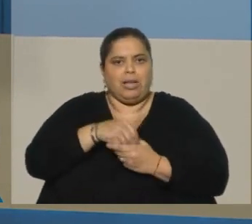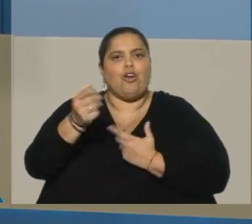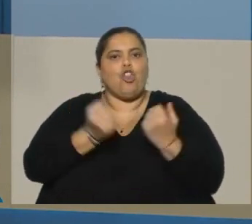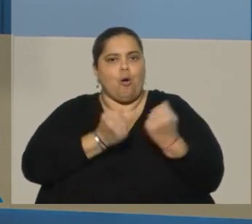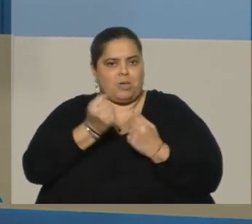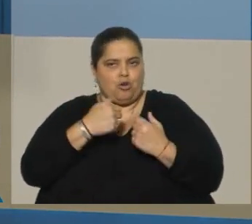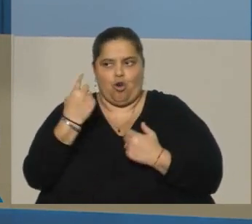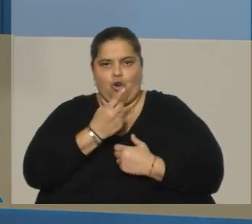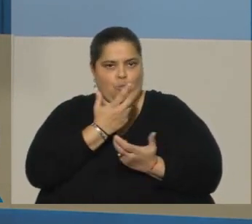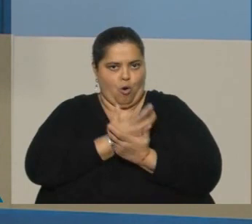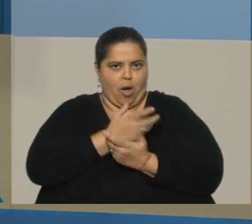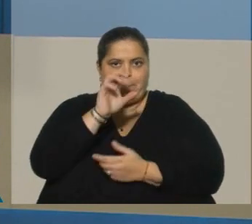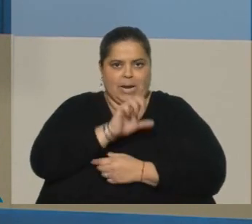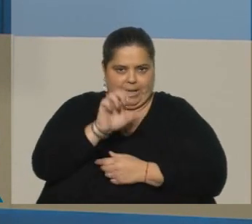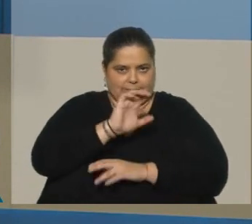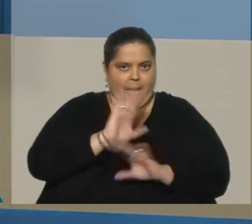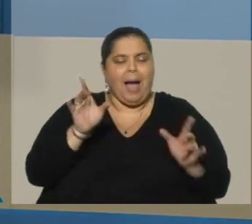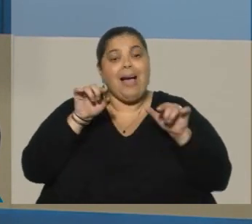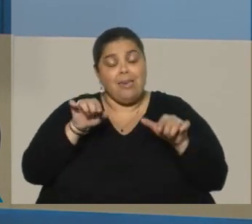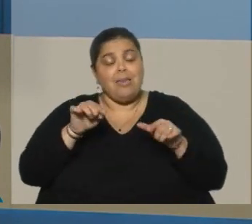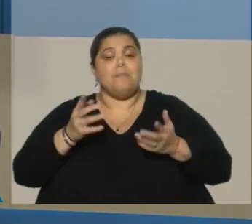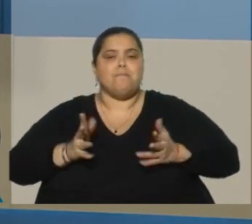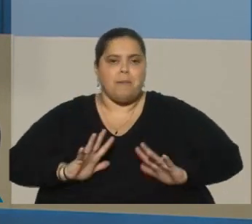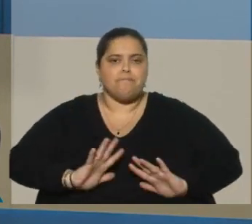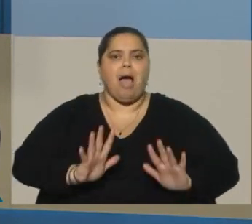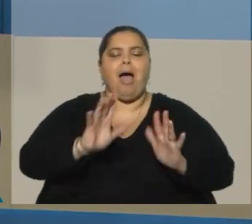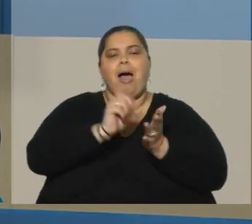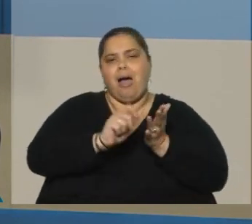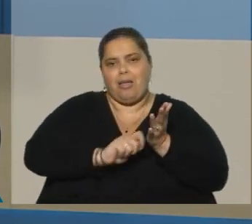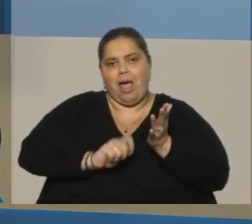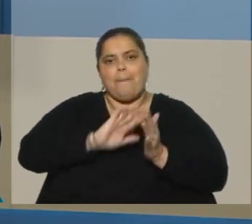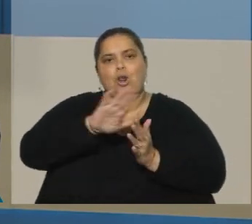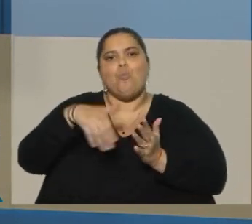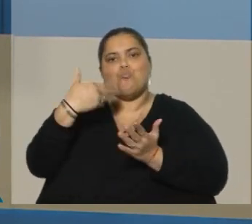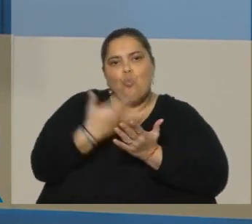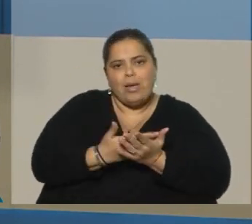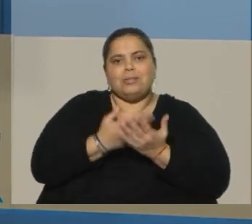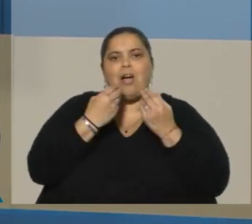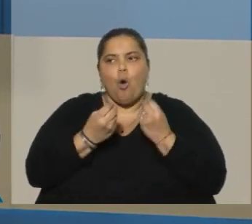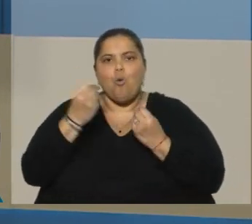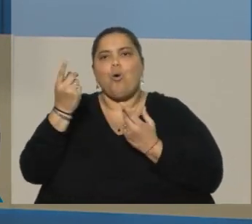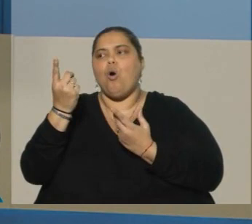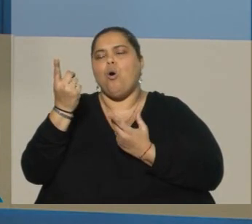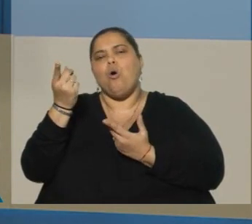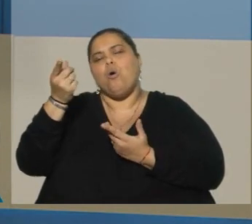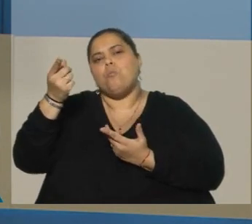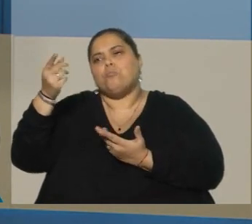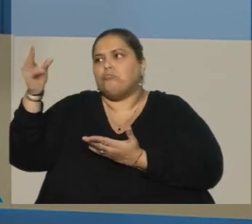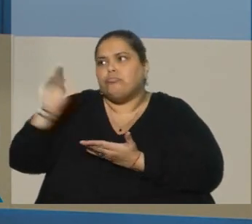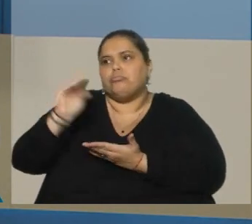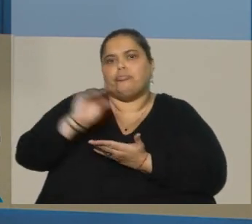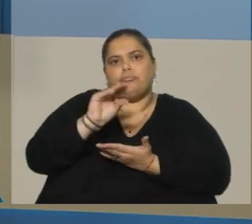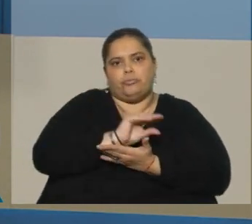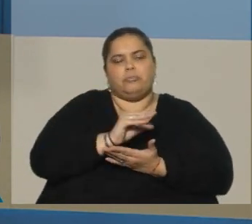económico, y se elabora una propuesta de ingresos necesarios, no de